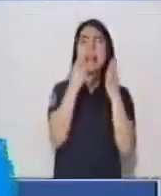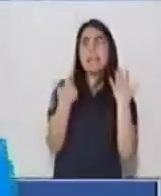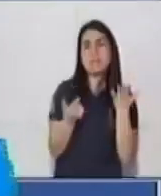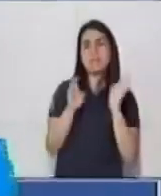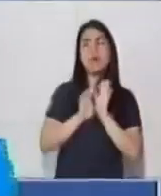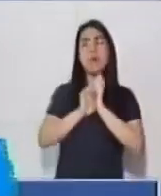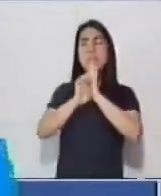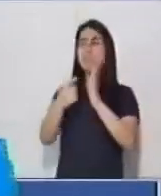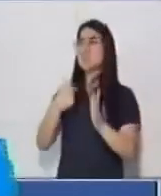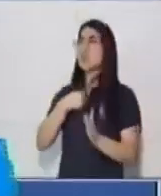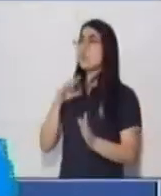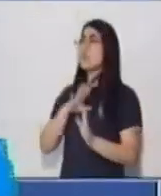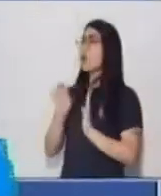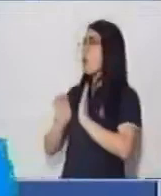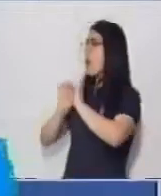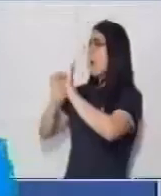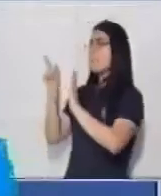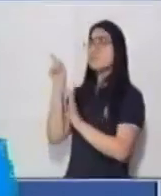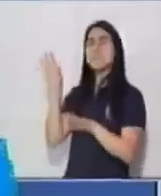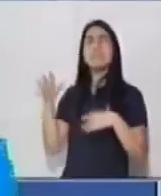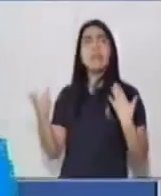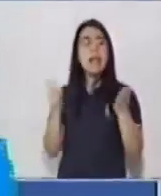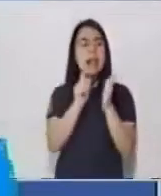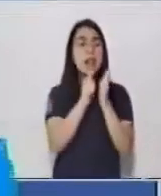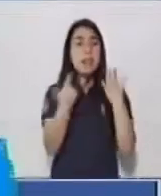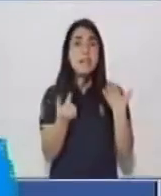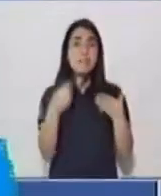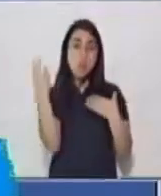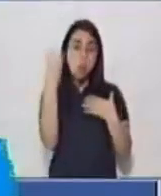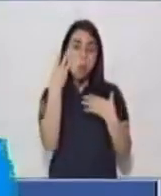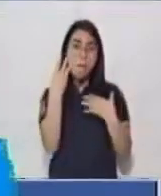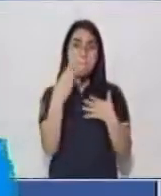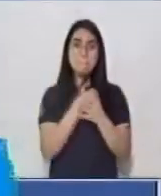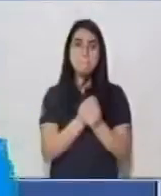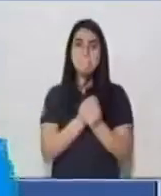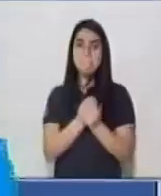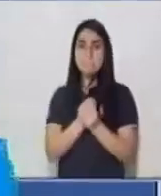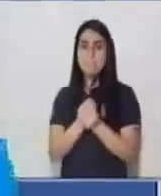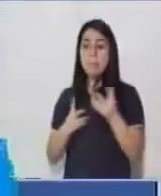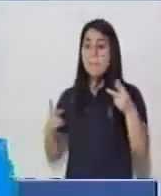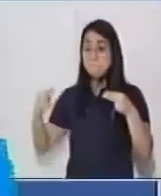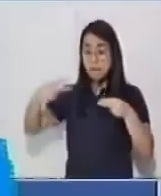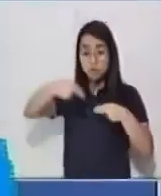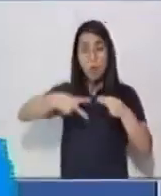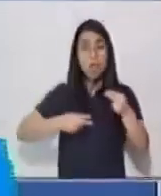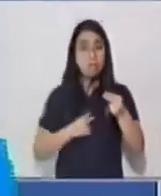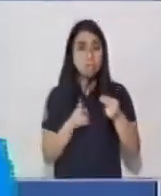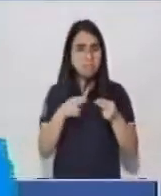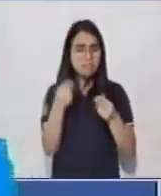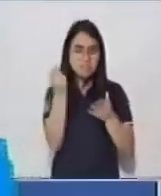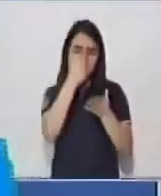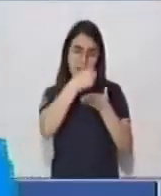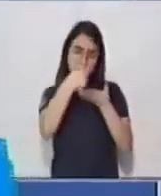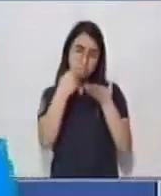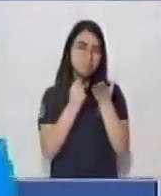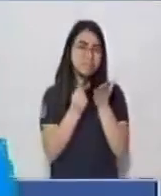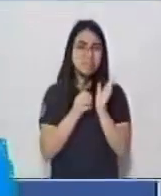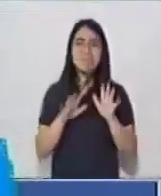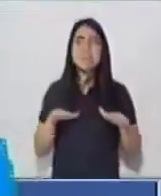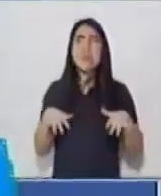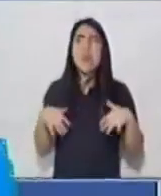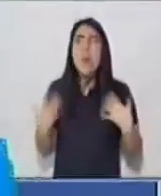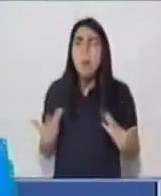un libro de manualidades. Si vamos a visitar y vamos a consultar un libro de manualidades, Allí están todas